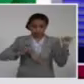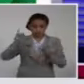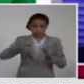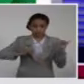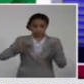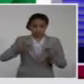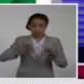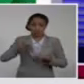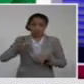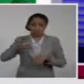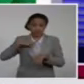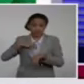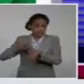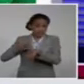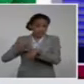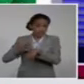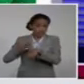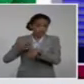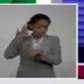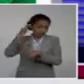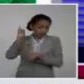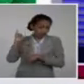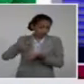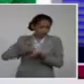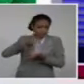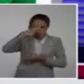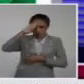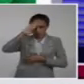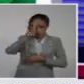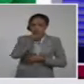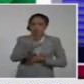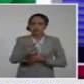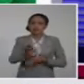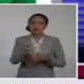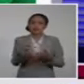con la enfermedad, 18 en el día de ayer.